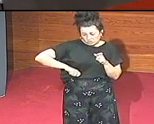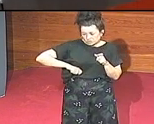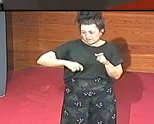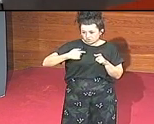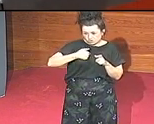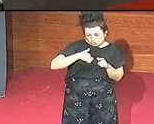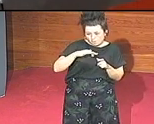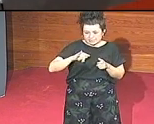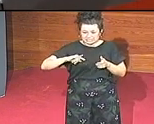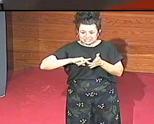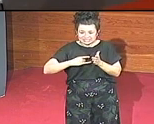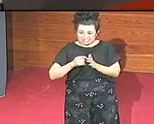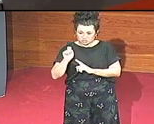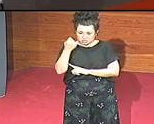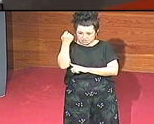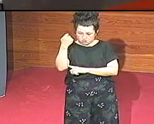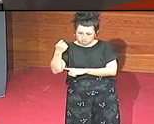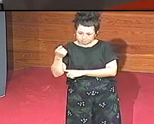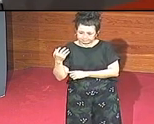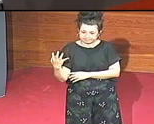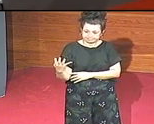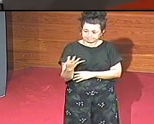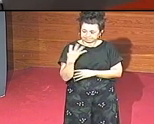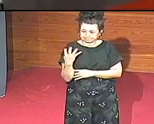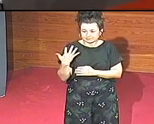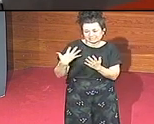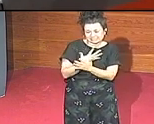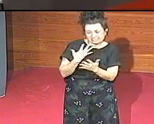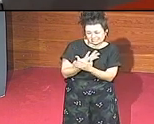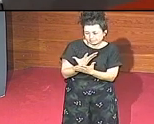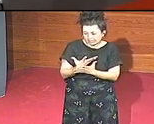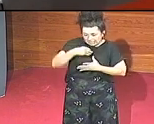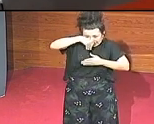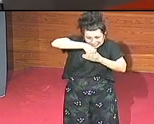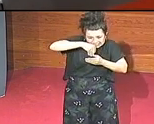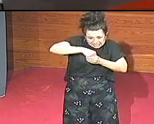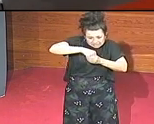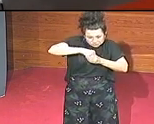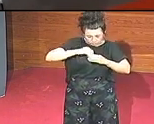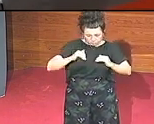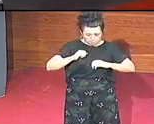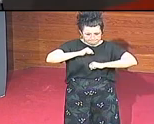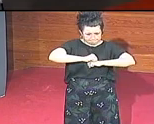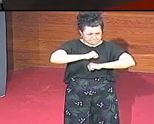que nos explican cómo es la presa por dentro algo que la gente no puede ver habitualmente